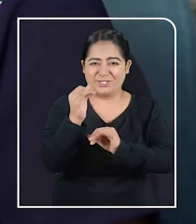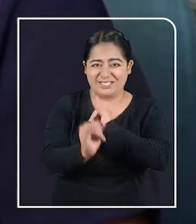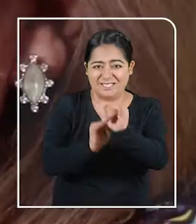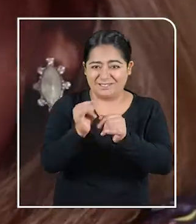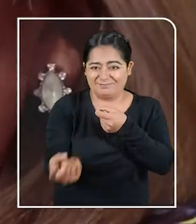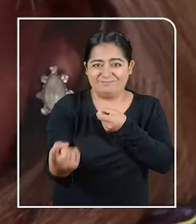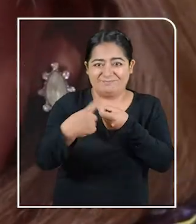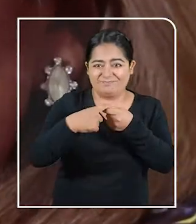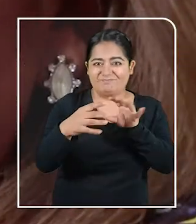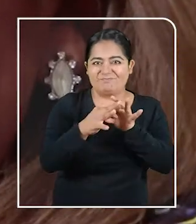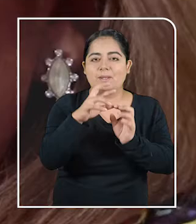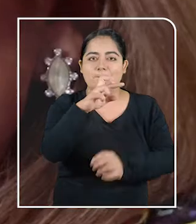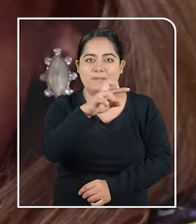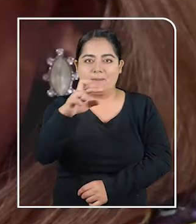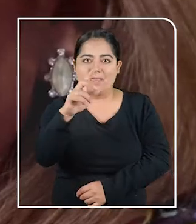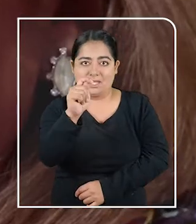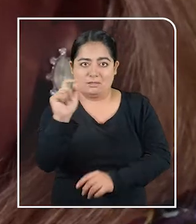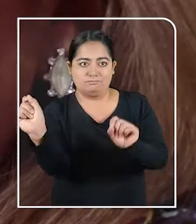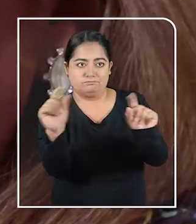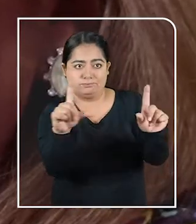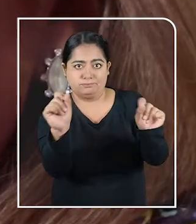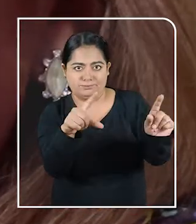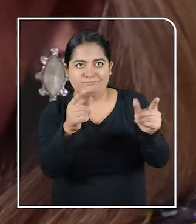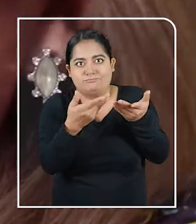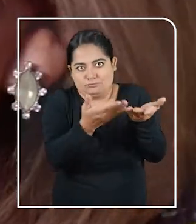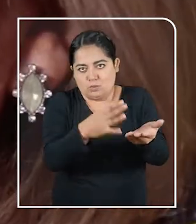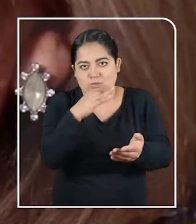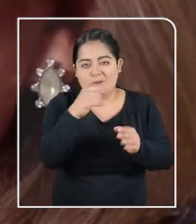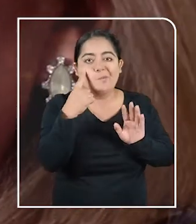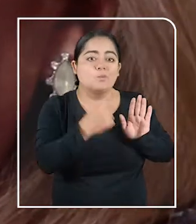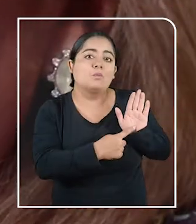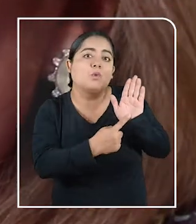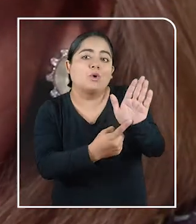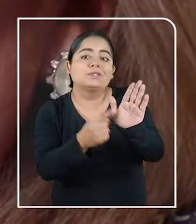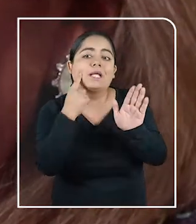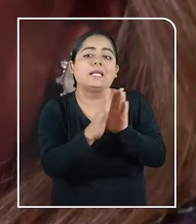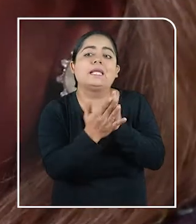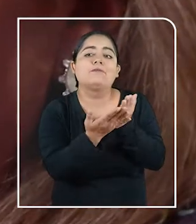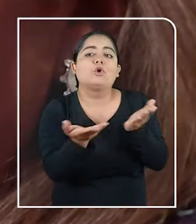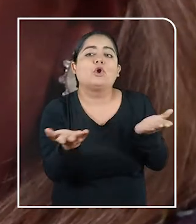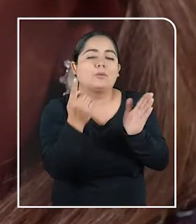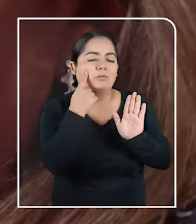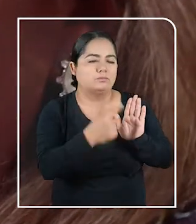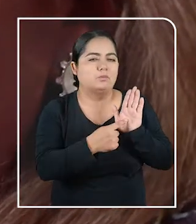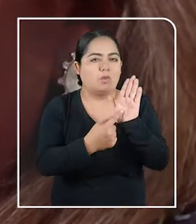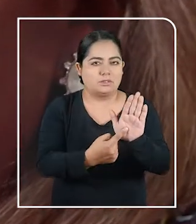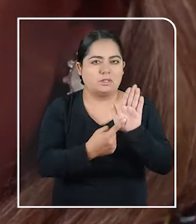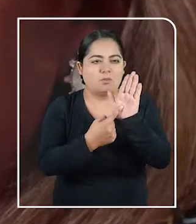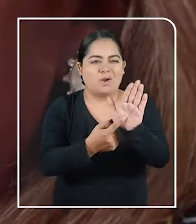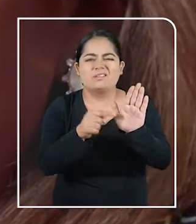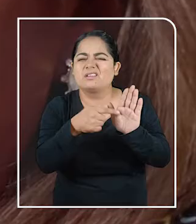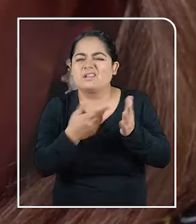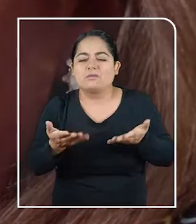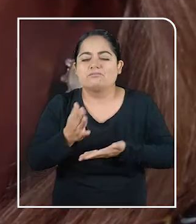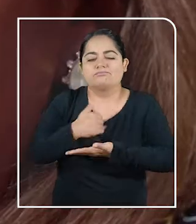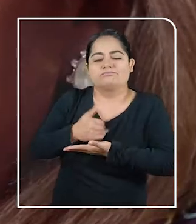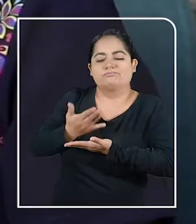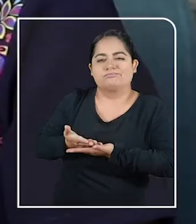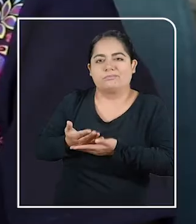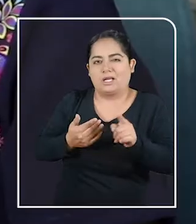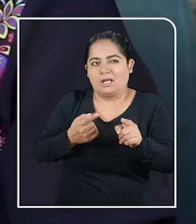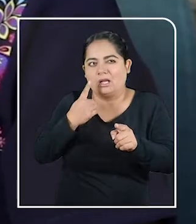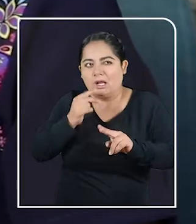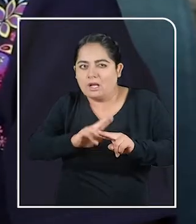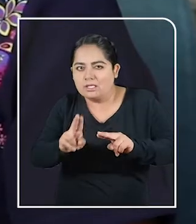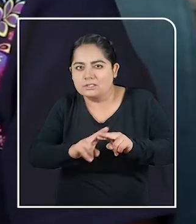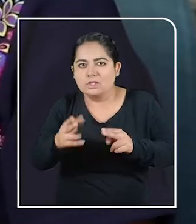conectados, PowerPoint, ¿cierto?, mostrarles el libro, aplicar la estrategia